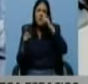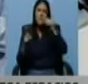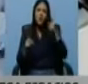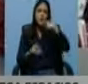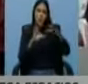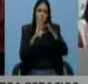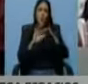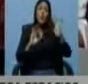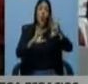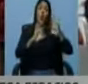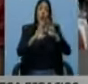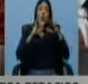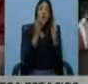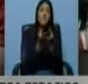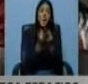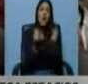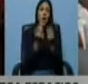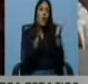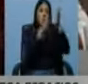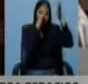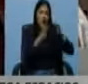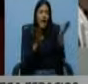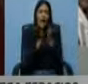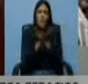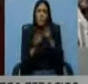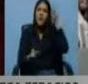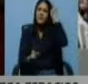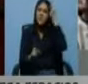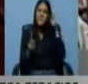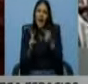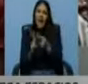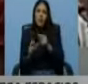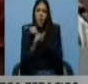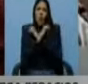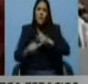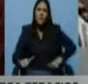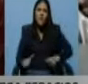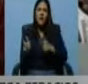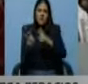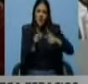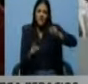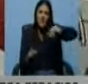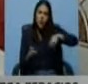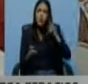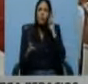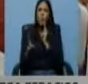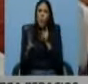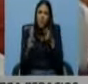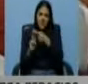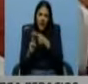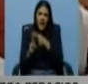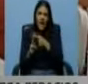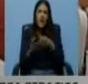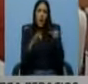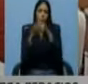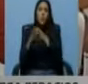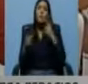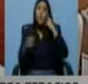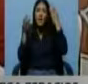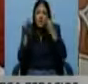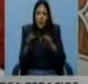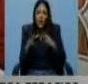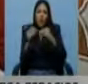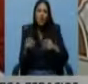familia de los estudiantes de los maestros de la Fuerza Armada Nacional bolivariana de los organismo de seguridad todos